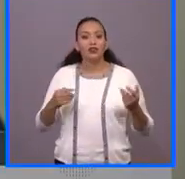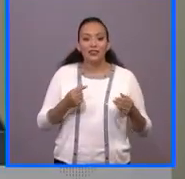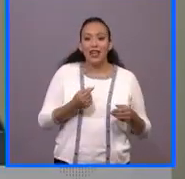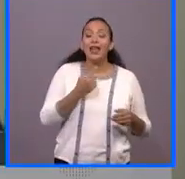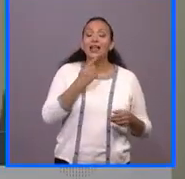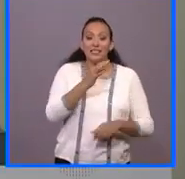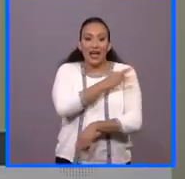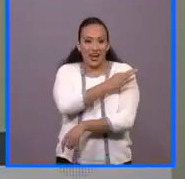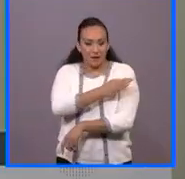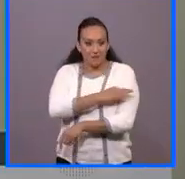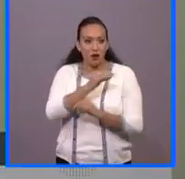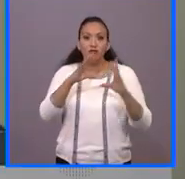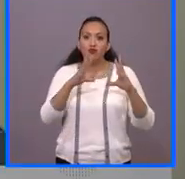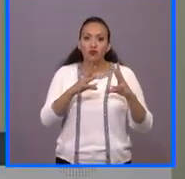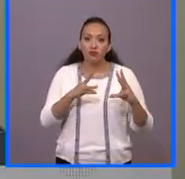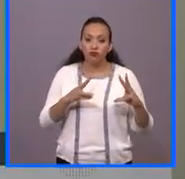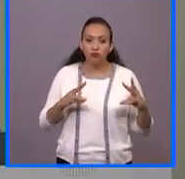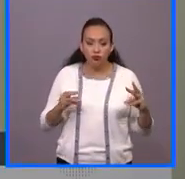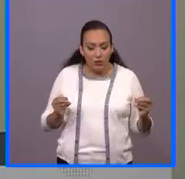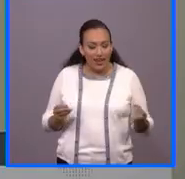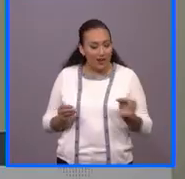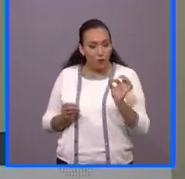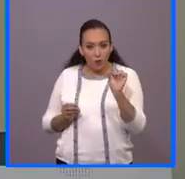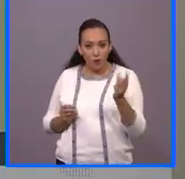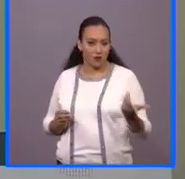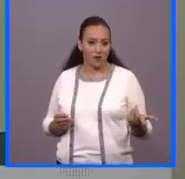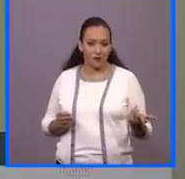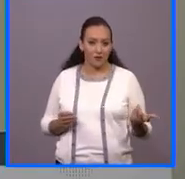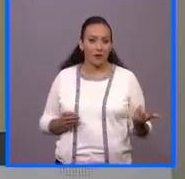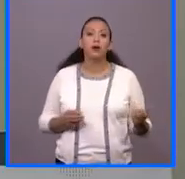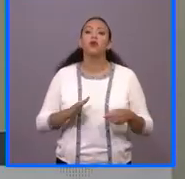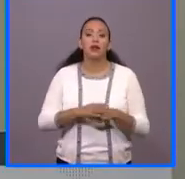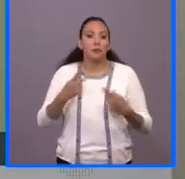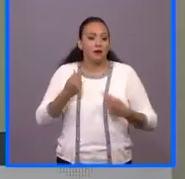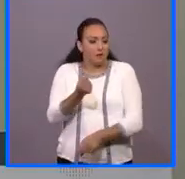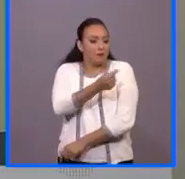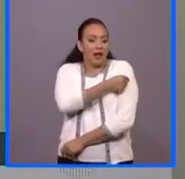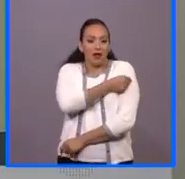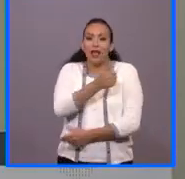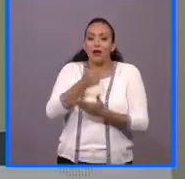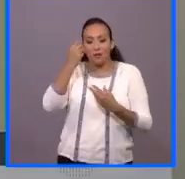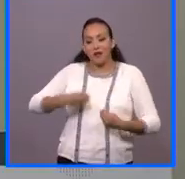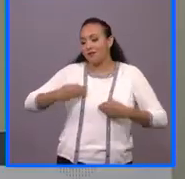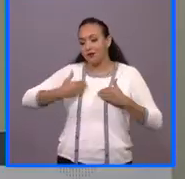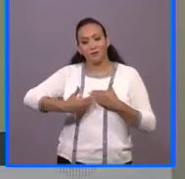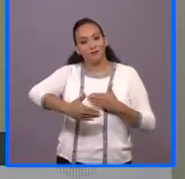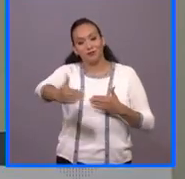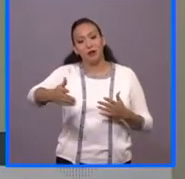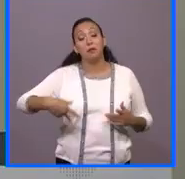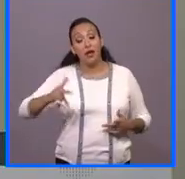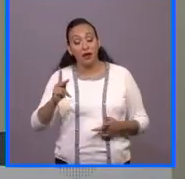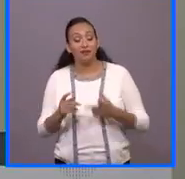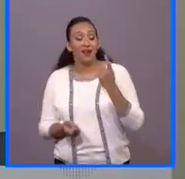casi el sarampión, ¿sí? O sea, con 2 dosis de vacuna, ¿sí? Pero hay bajas